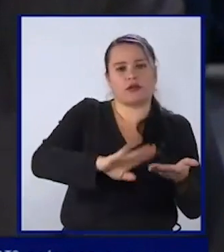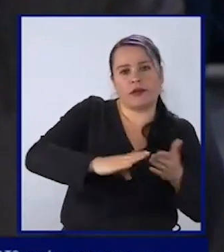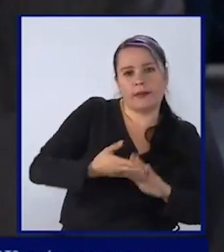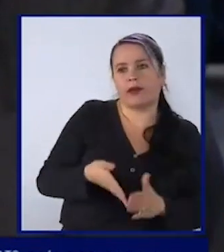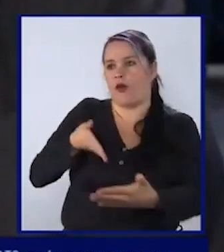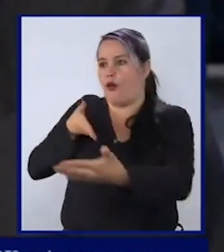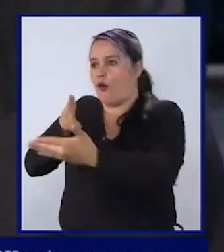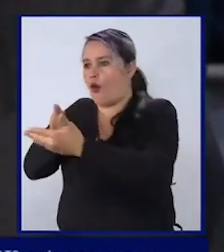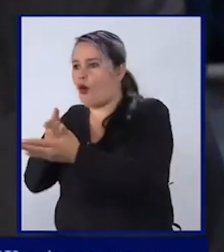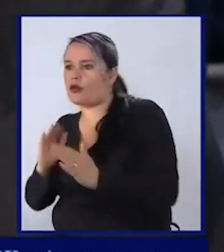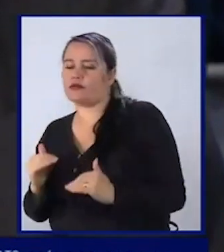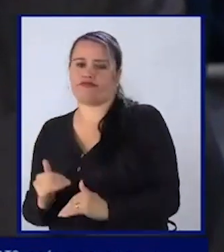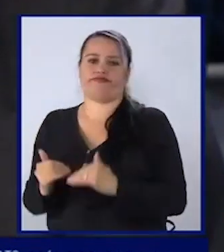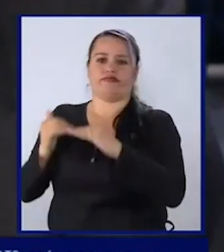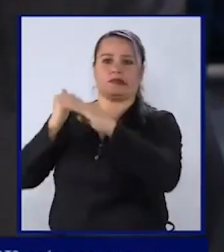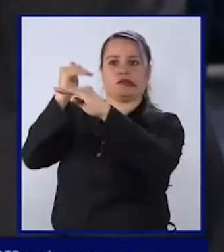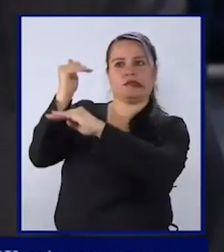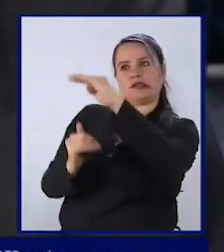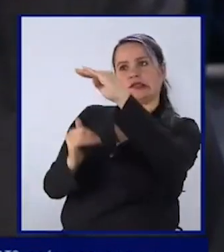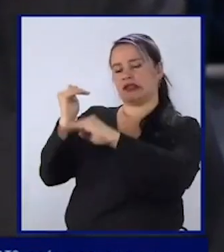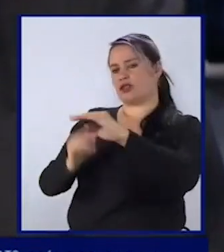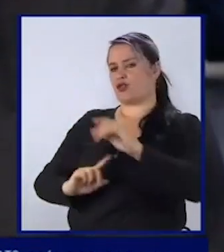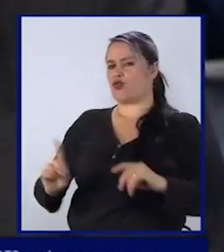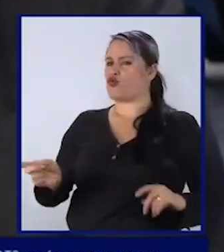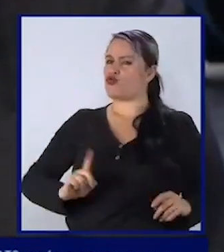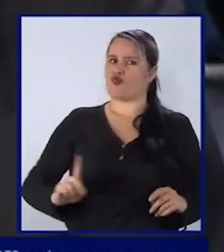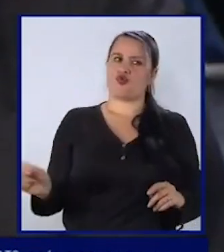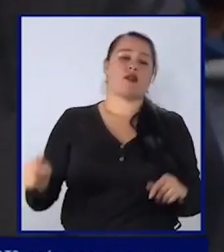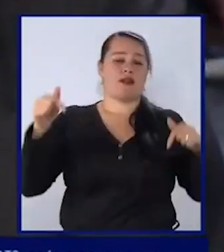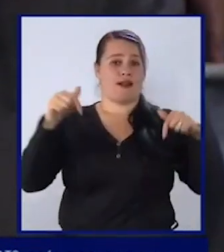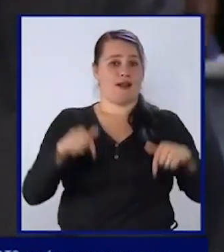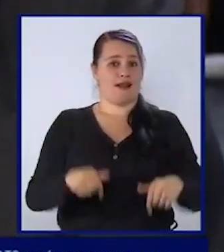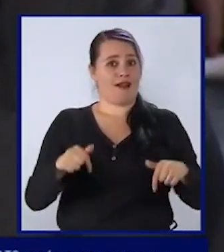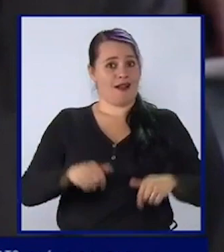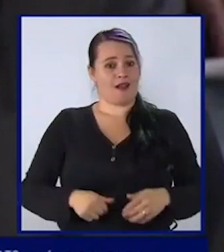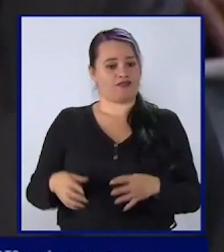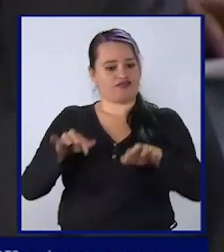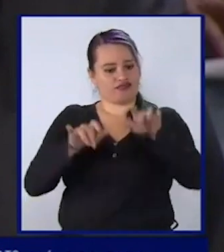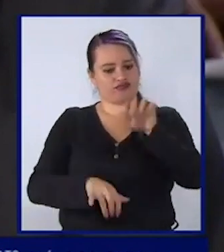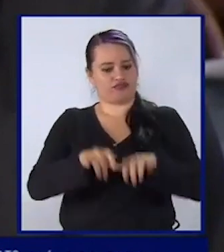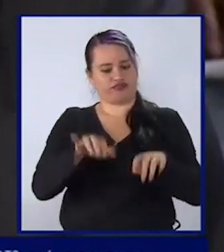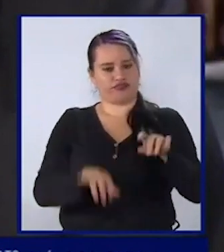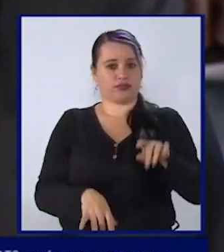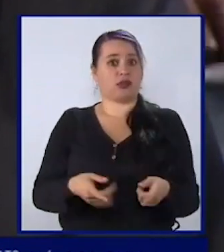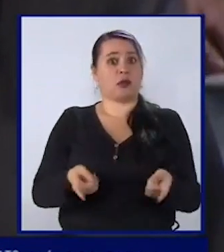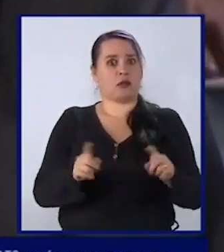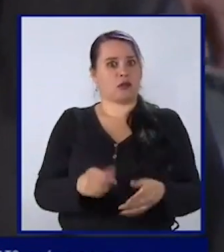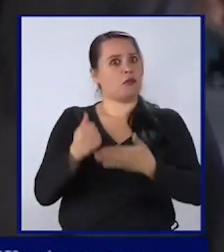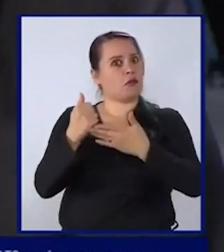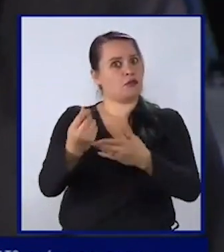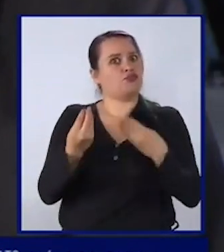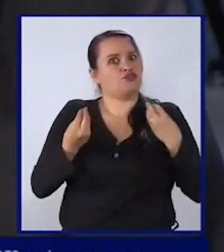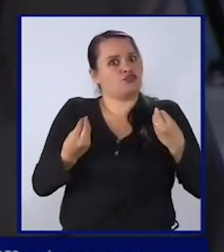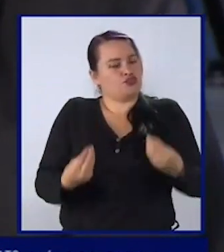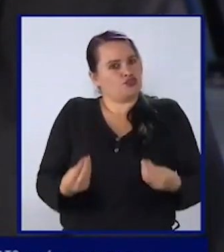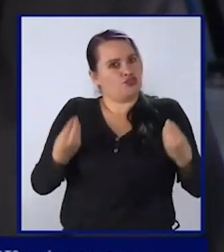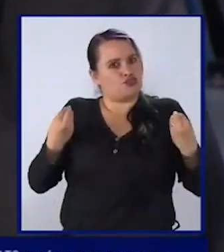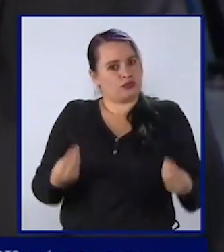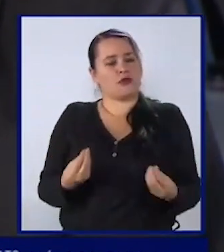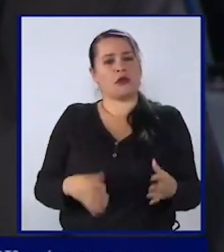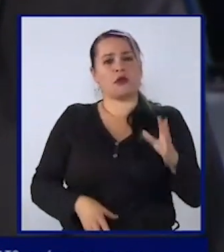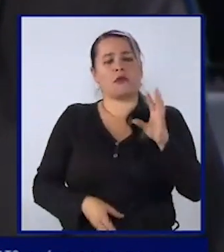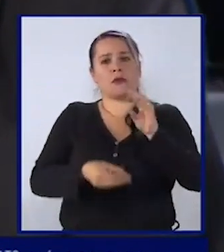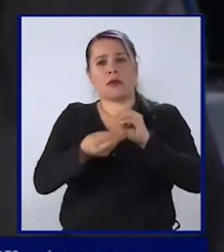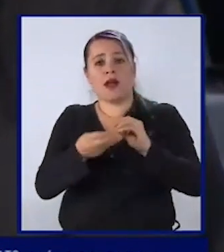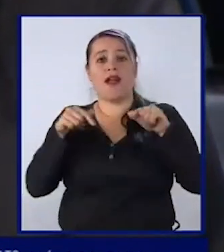del status quo. Entonces, creo que ahí la oficina y el sistema de Naciones Unidas podemos hacer muchísimo, porque y de hecho lo estamos haciendo